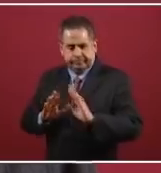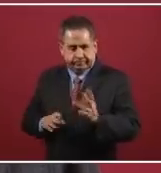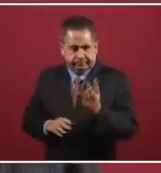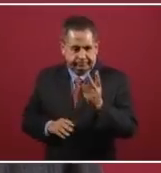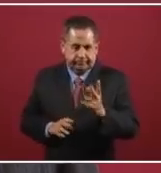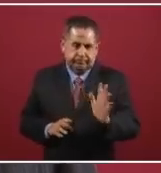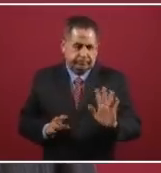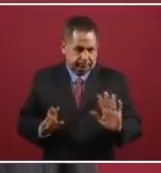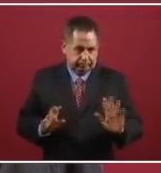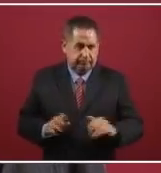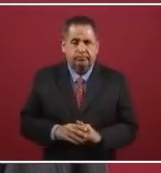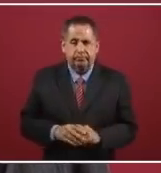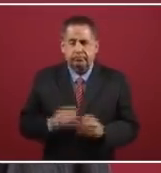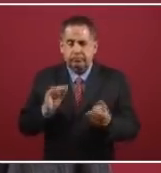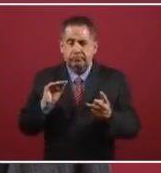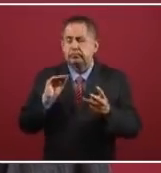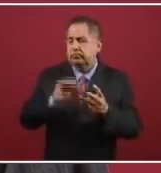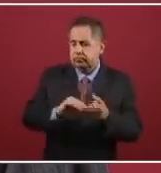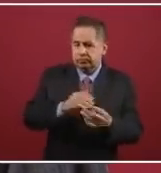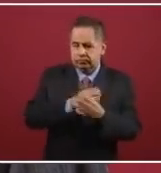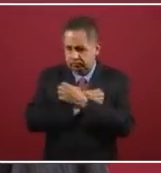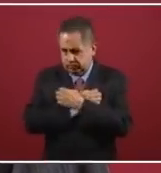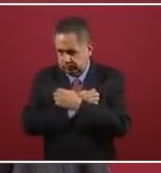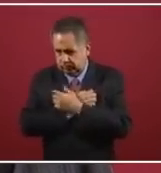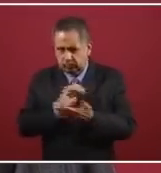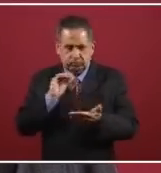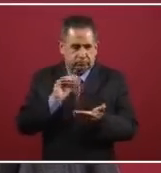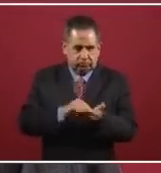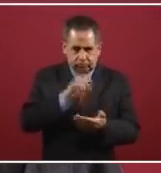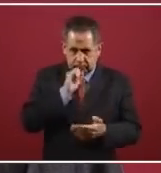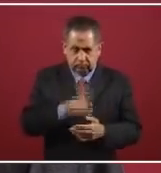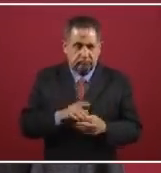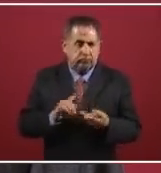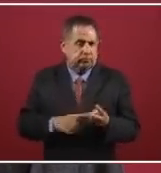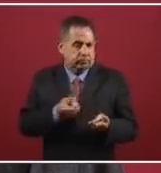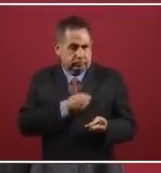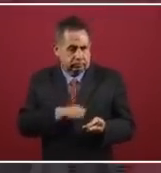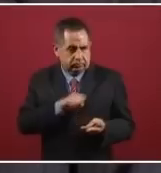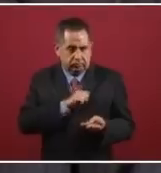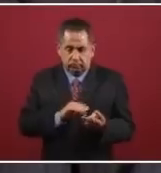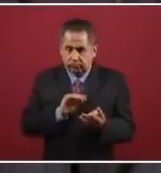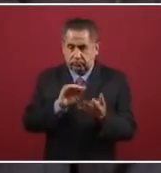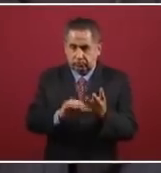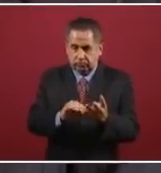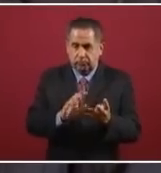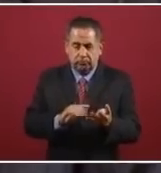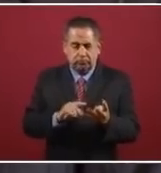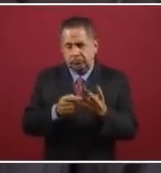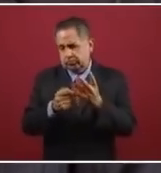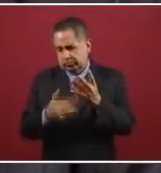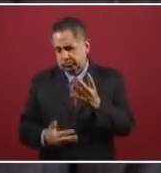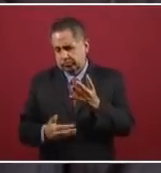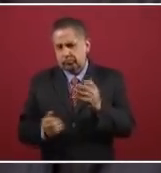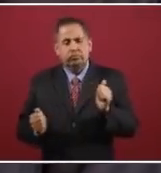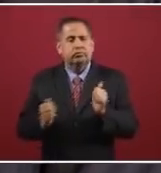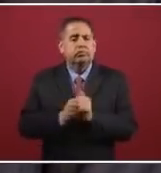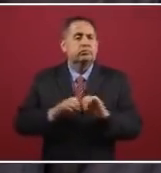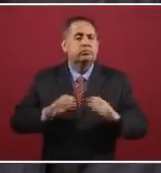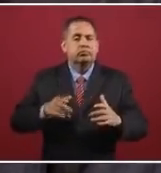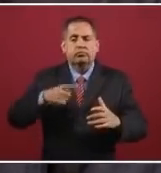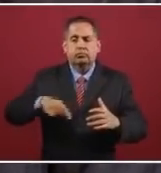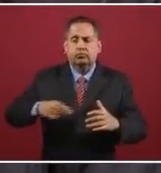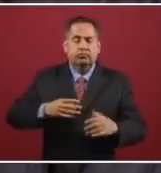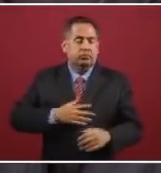ahí se incluye la educación, la salud y todo lo que tiene que ver con